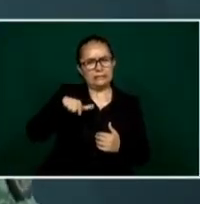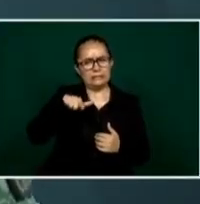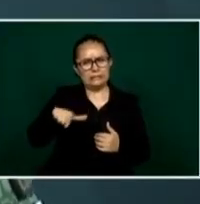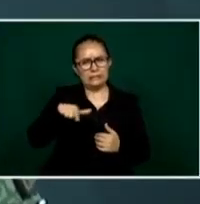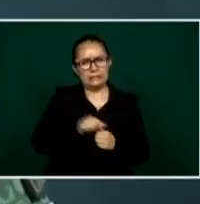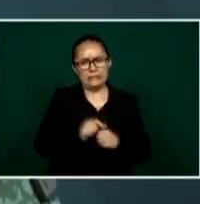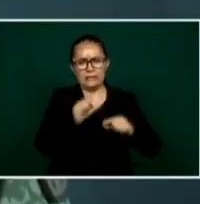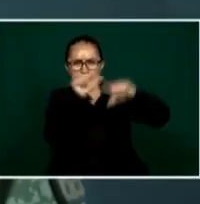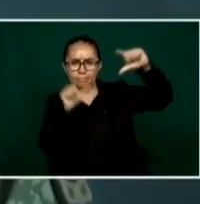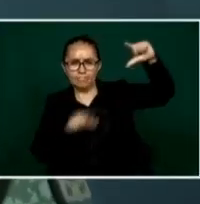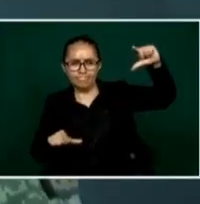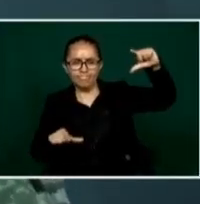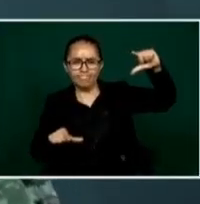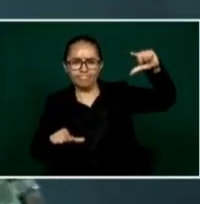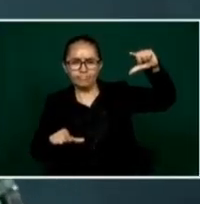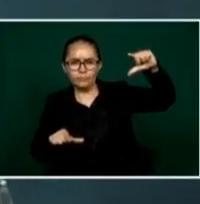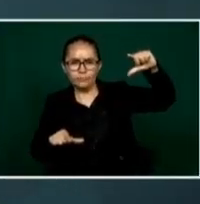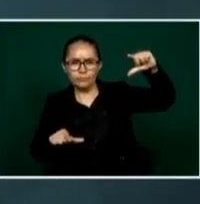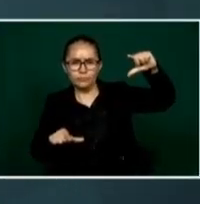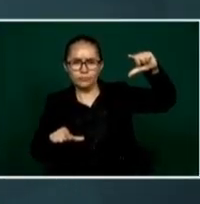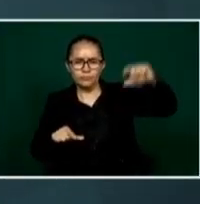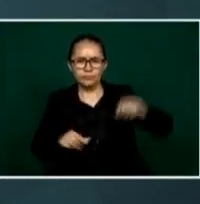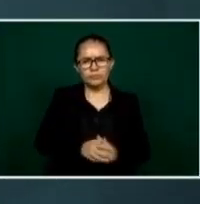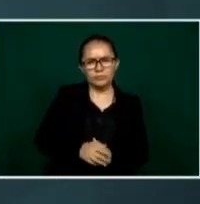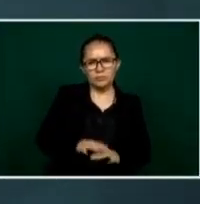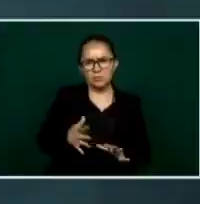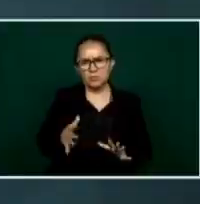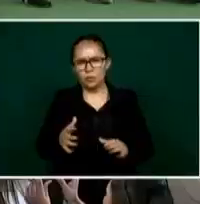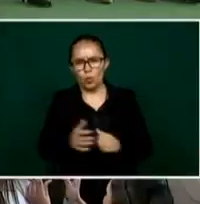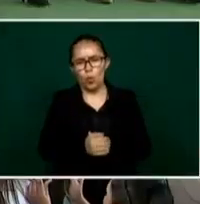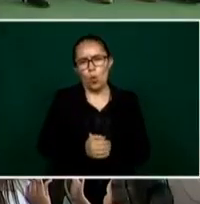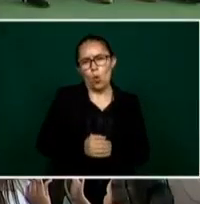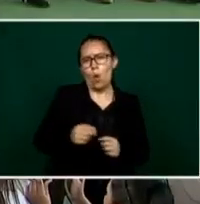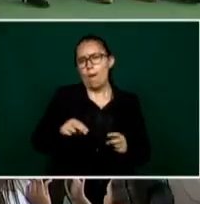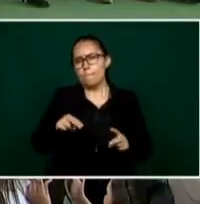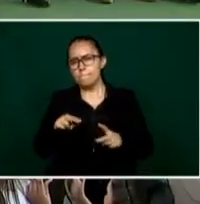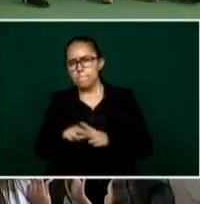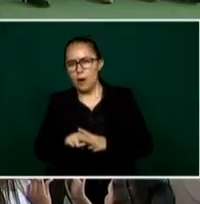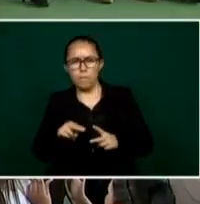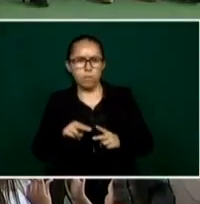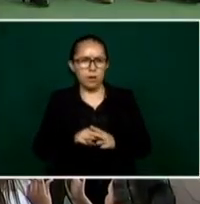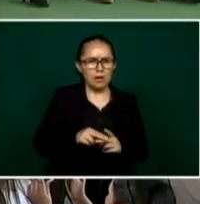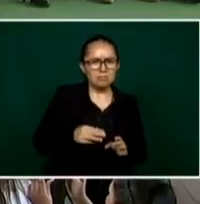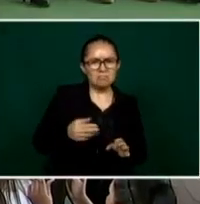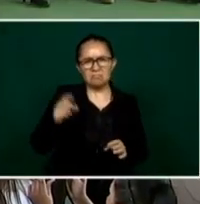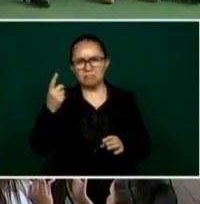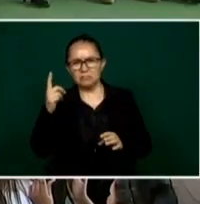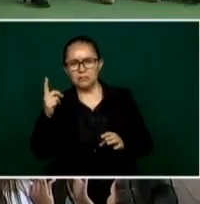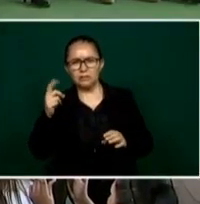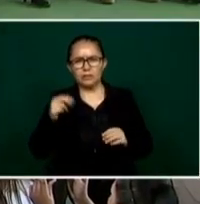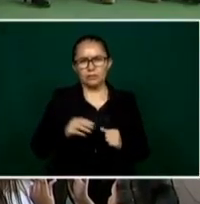nivel nacional, con 77 homicidios dolosos en este periodo de diciembre